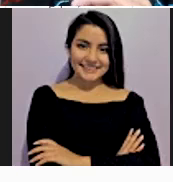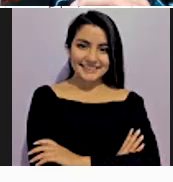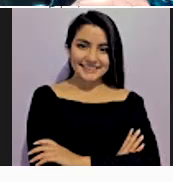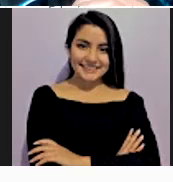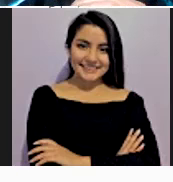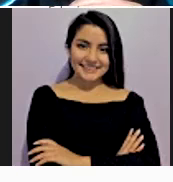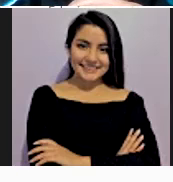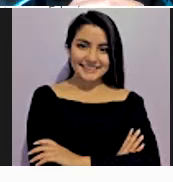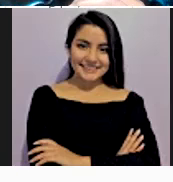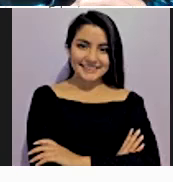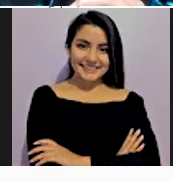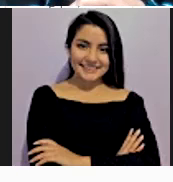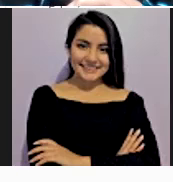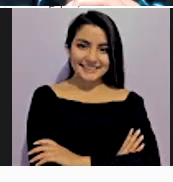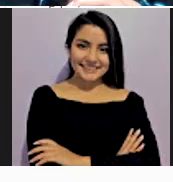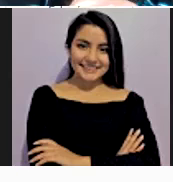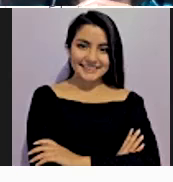o va a iniciar el movimiento.